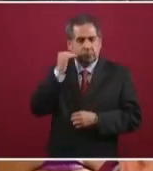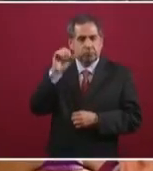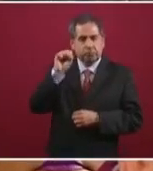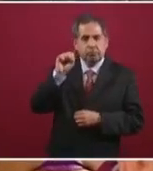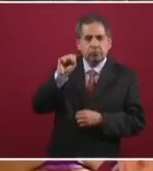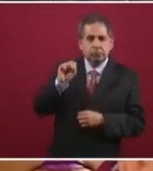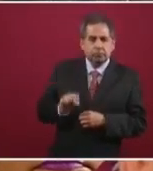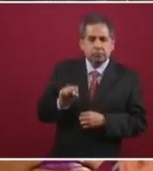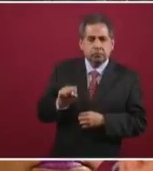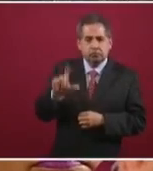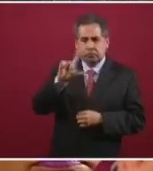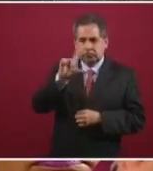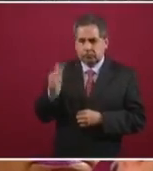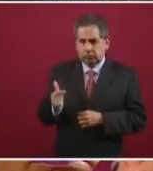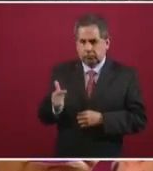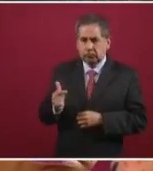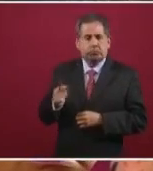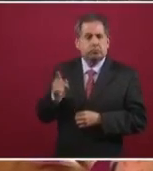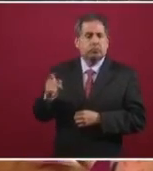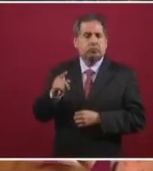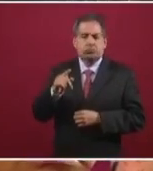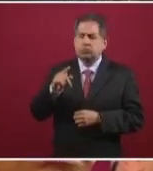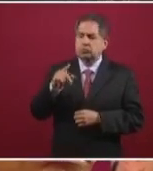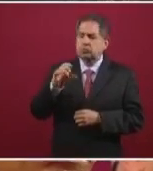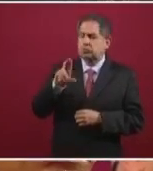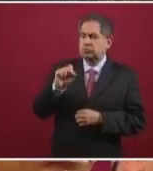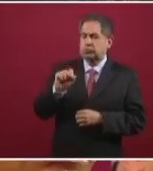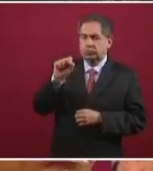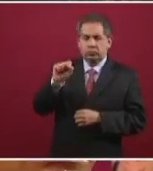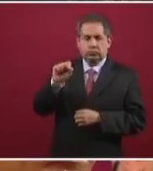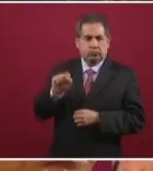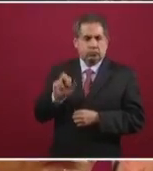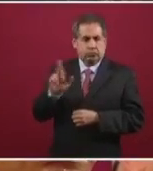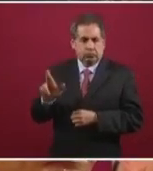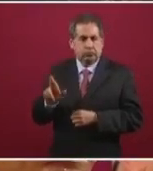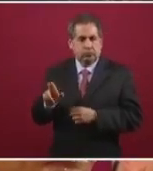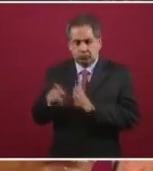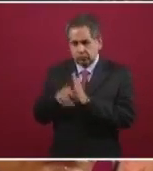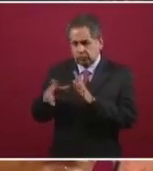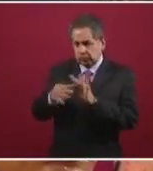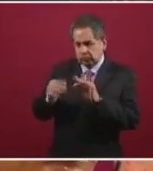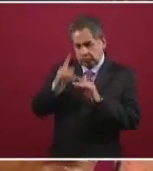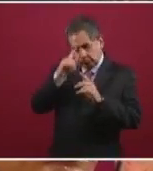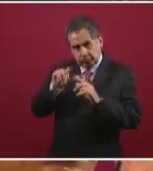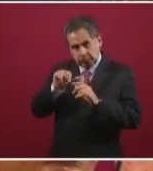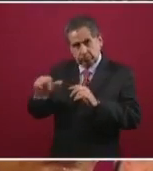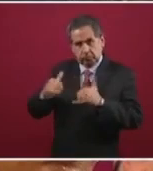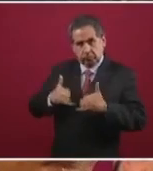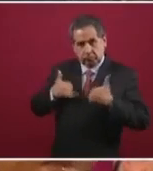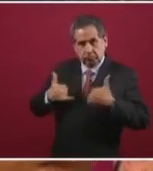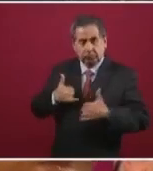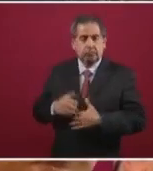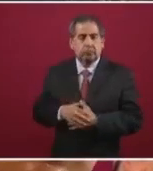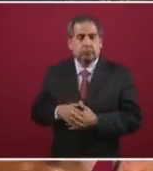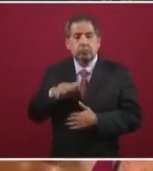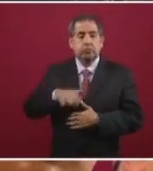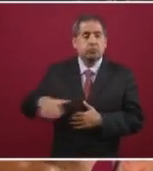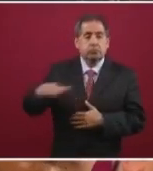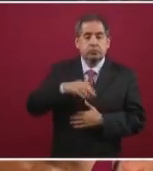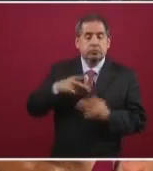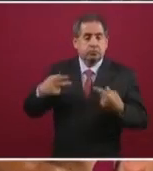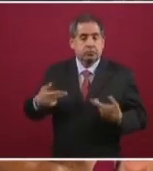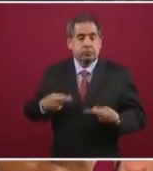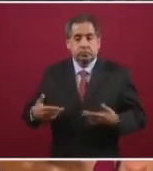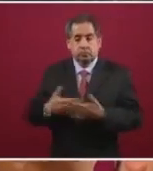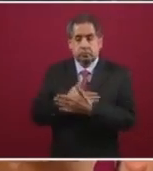soy periodista de Revista Tomorrow y para jóvenes. A los coreanos